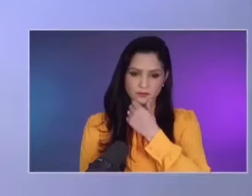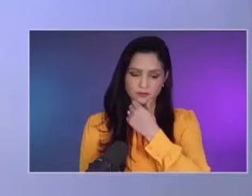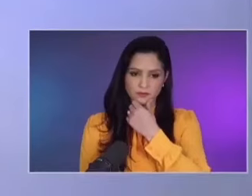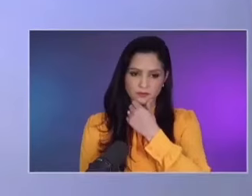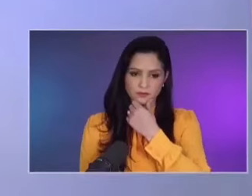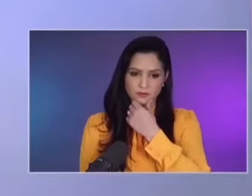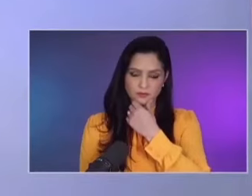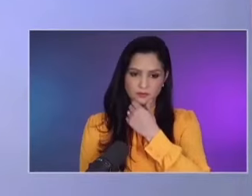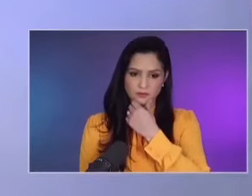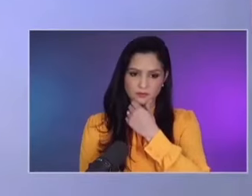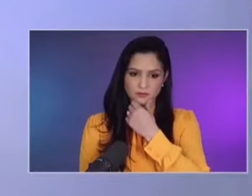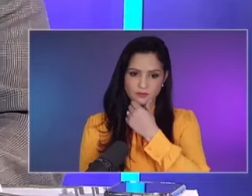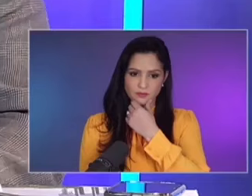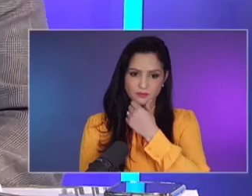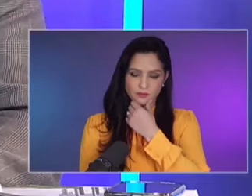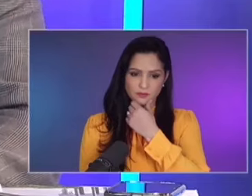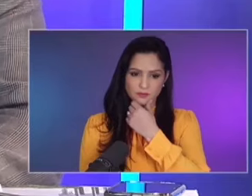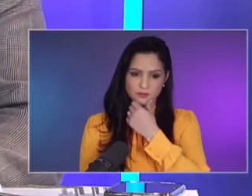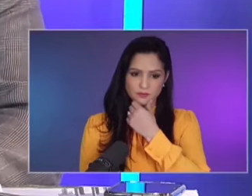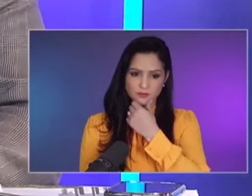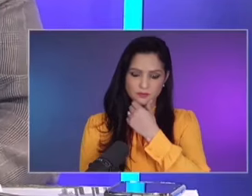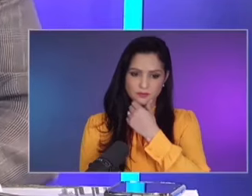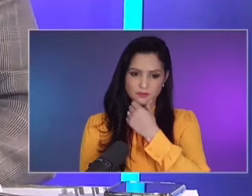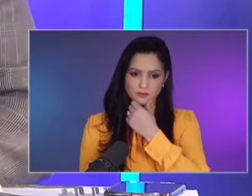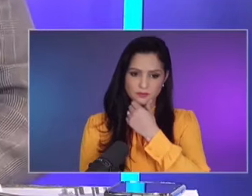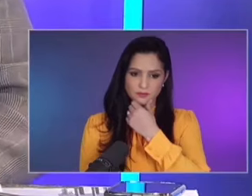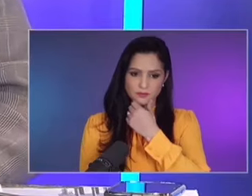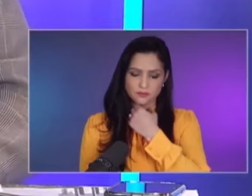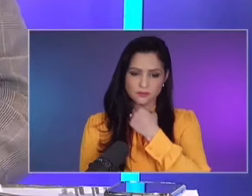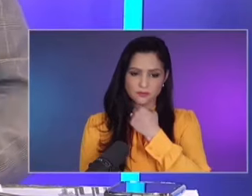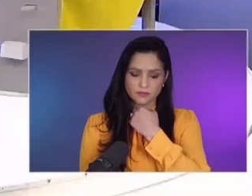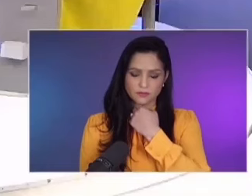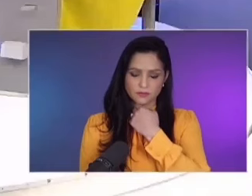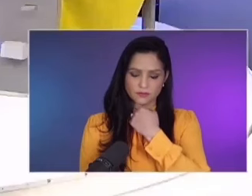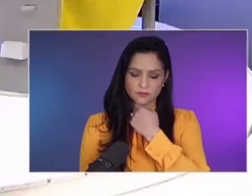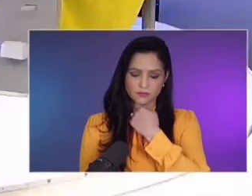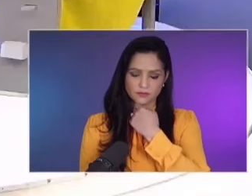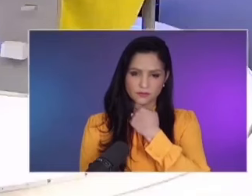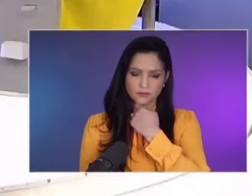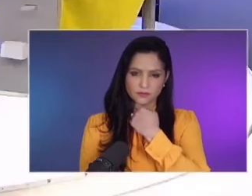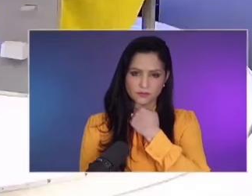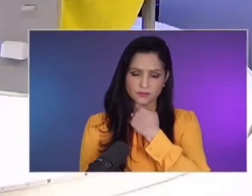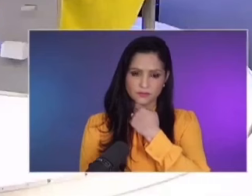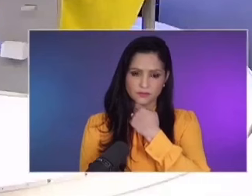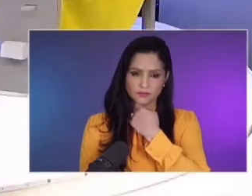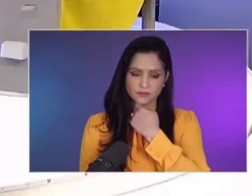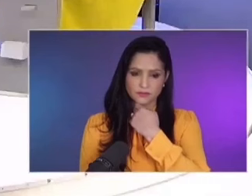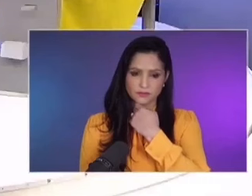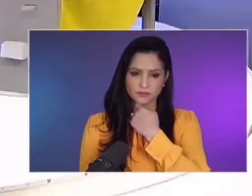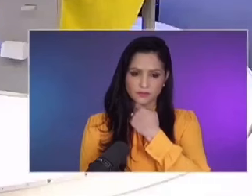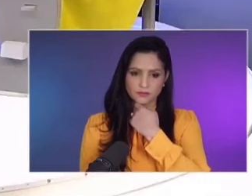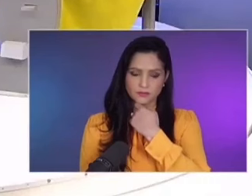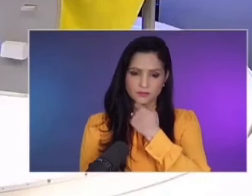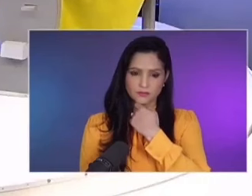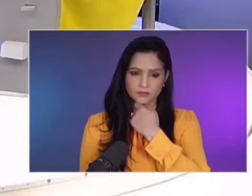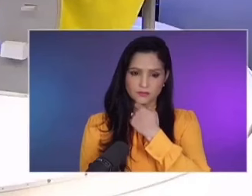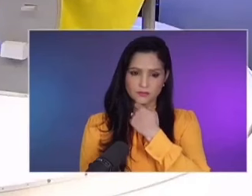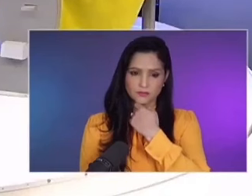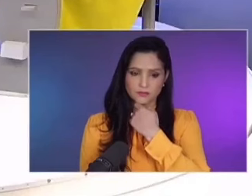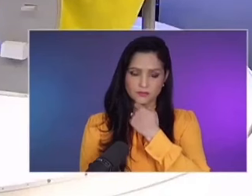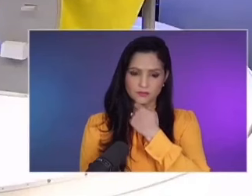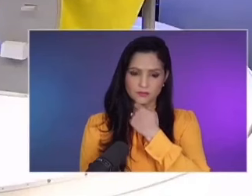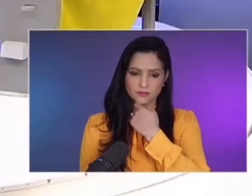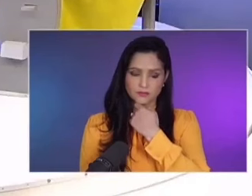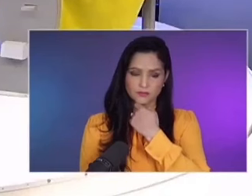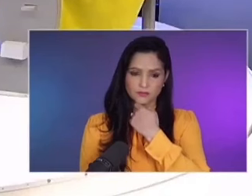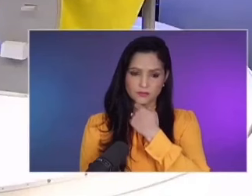con ganarse no ti okay Pero por qué esto no se ha reintroducido para corregirlo para es